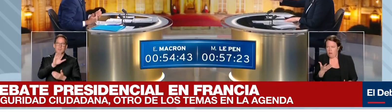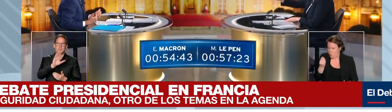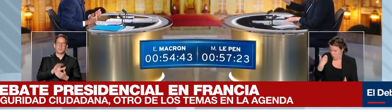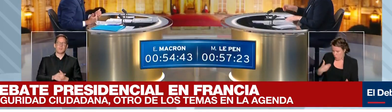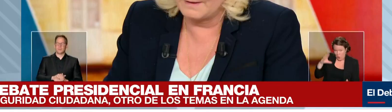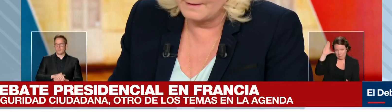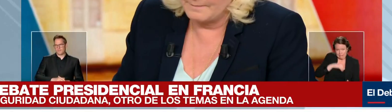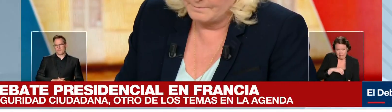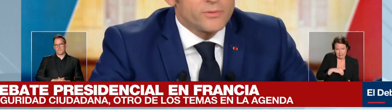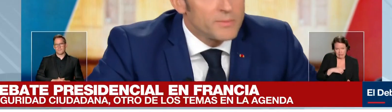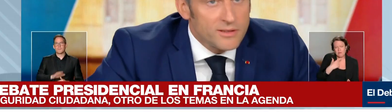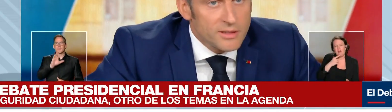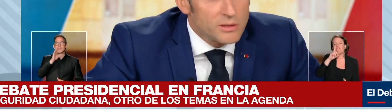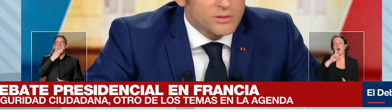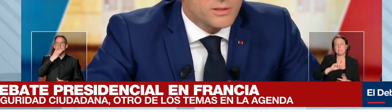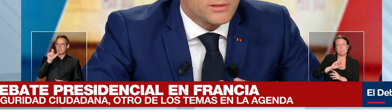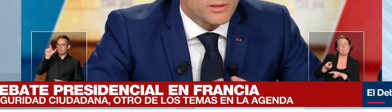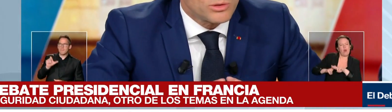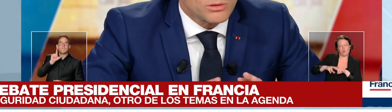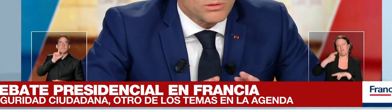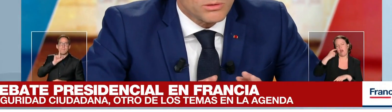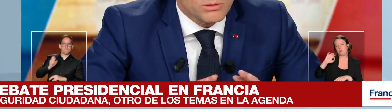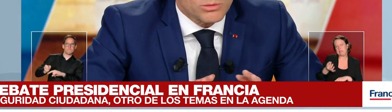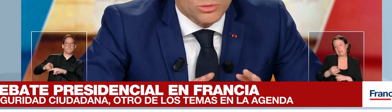no. Cuando hablo de los feminicidios,